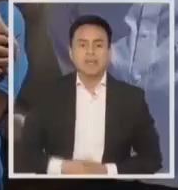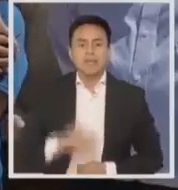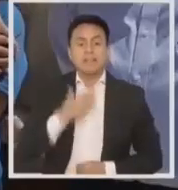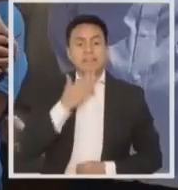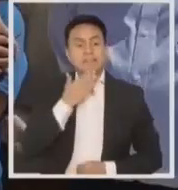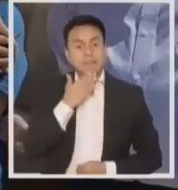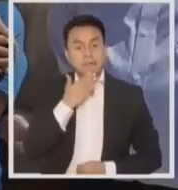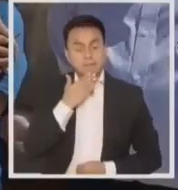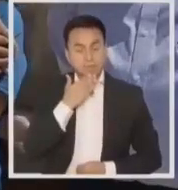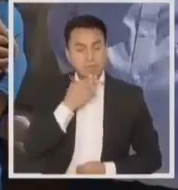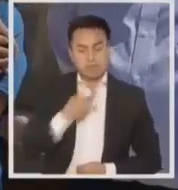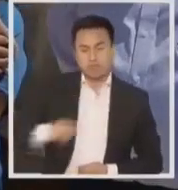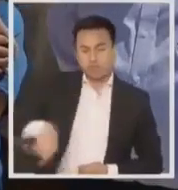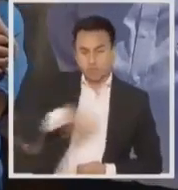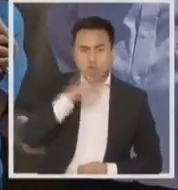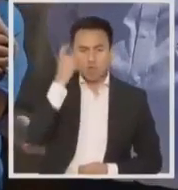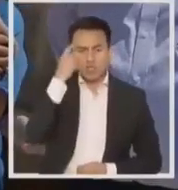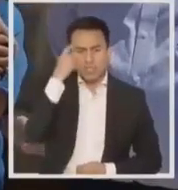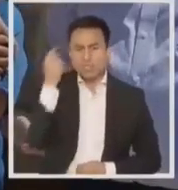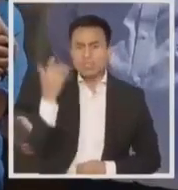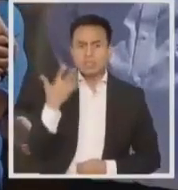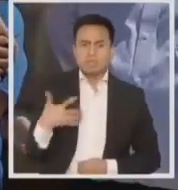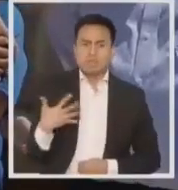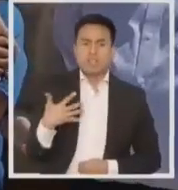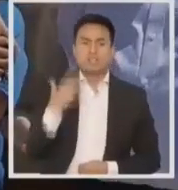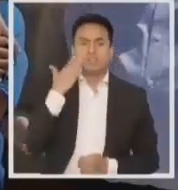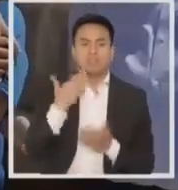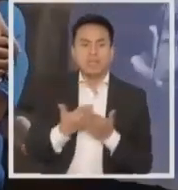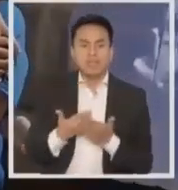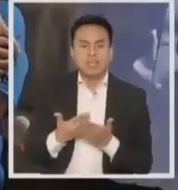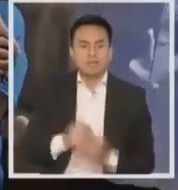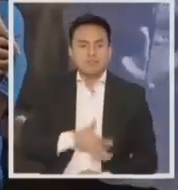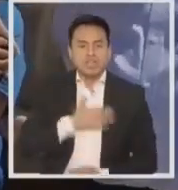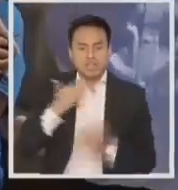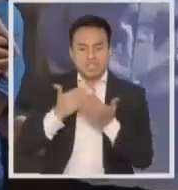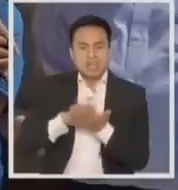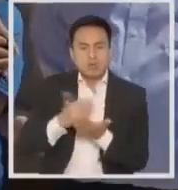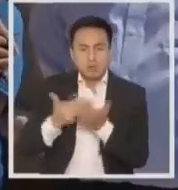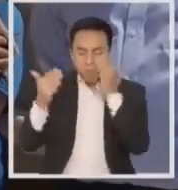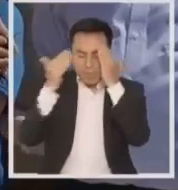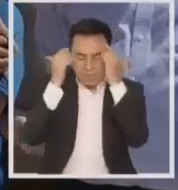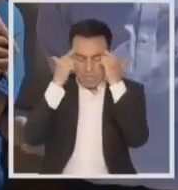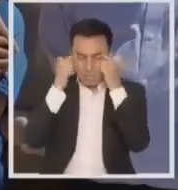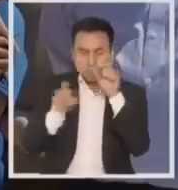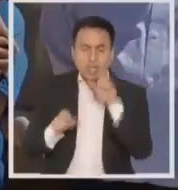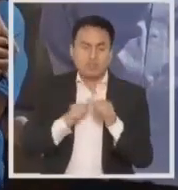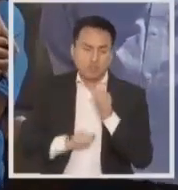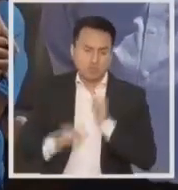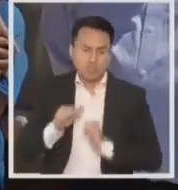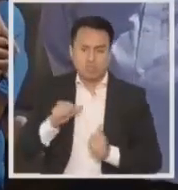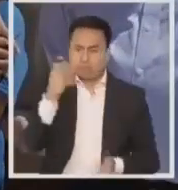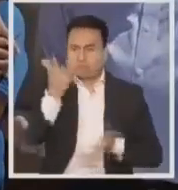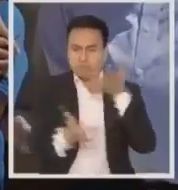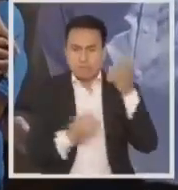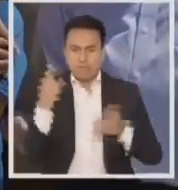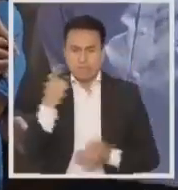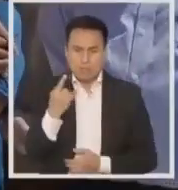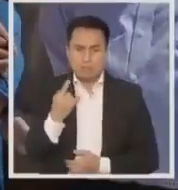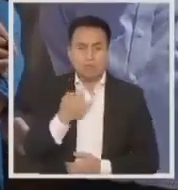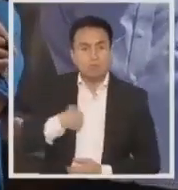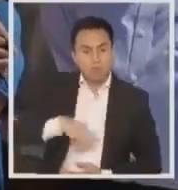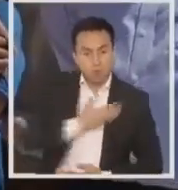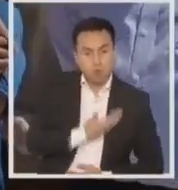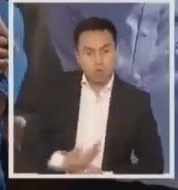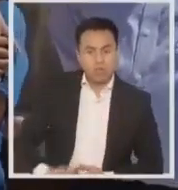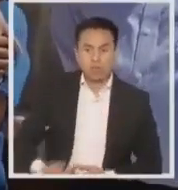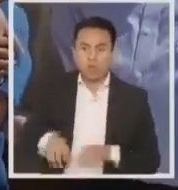También estamos conscientes de que es importante el bienestar emocional y la salud mental de quienes han sufrido el impacto de esta emergencia. Y nuestro gobierno